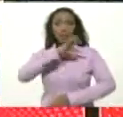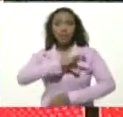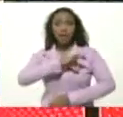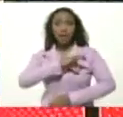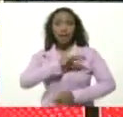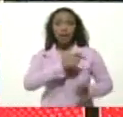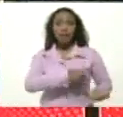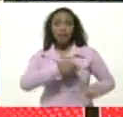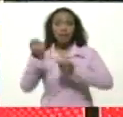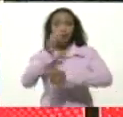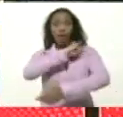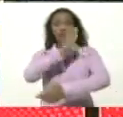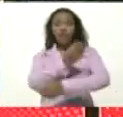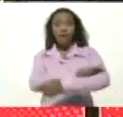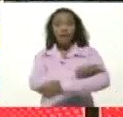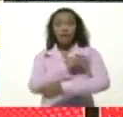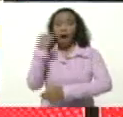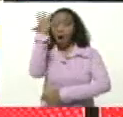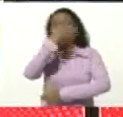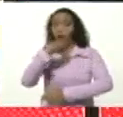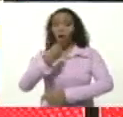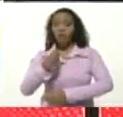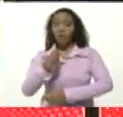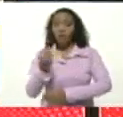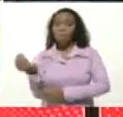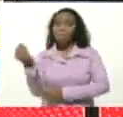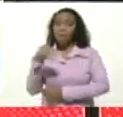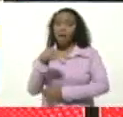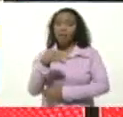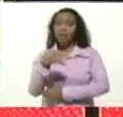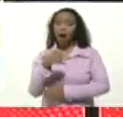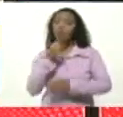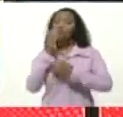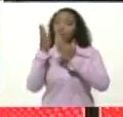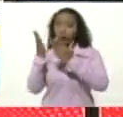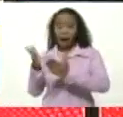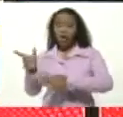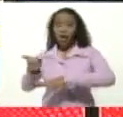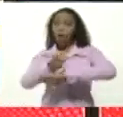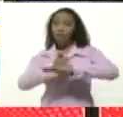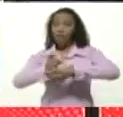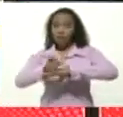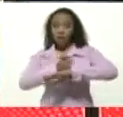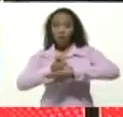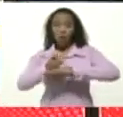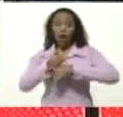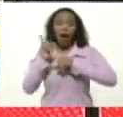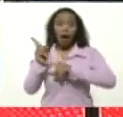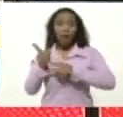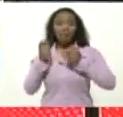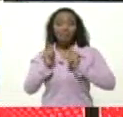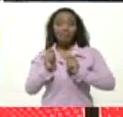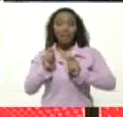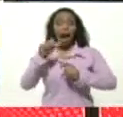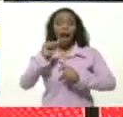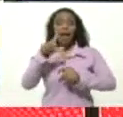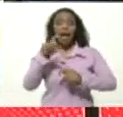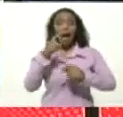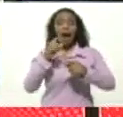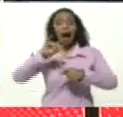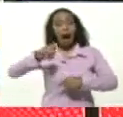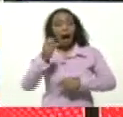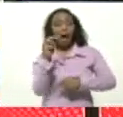la fuerza de la juventud y además buen gobernante. Se trata de Alejandro Terán. Hoy,